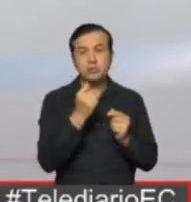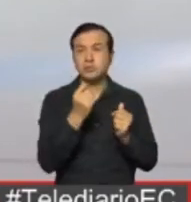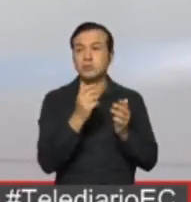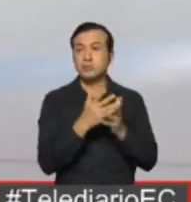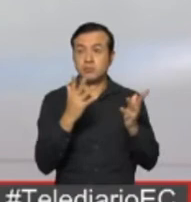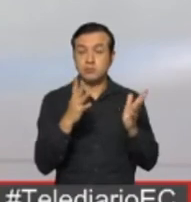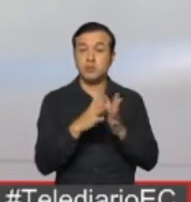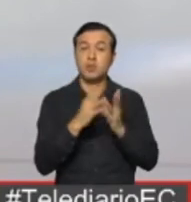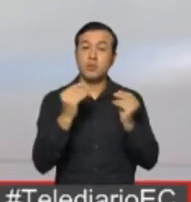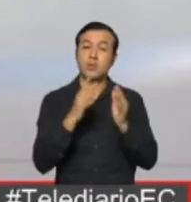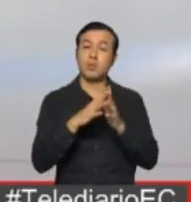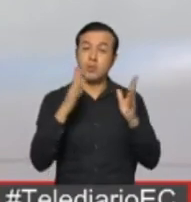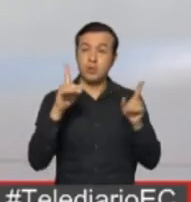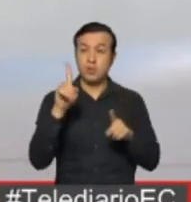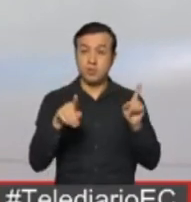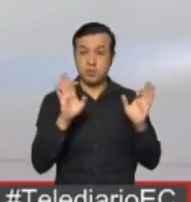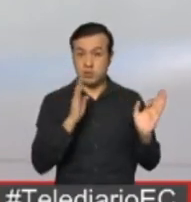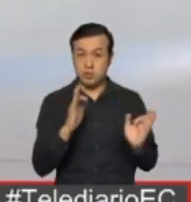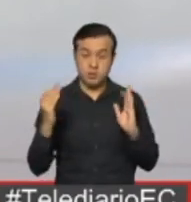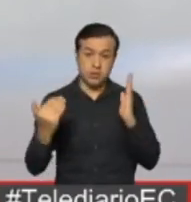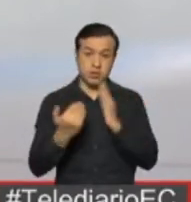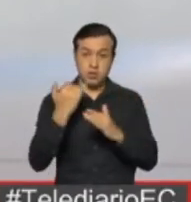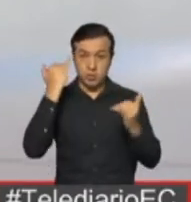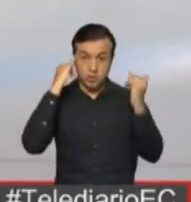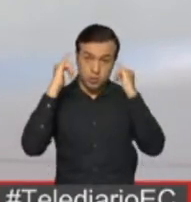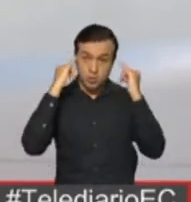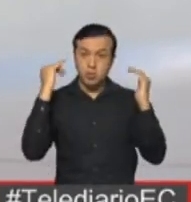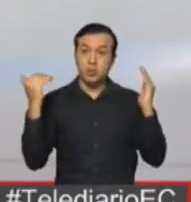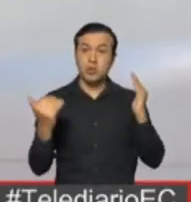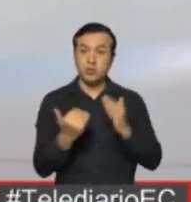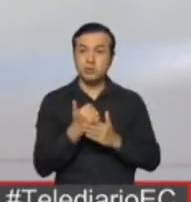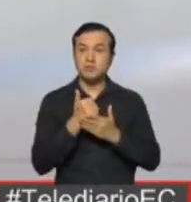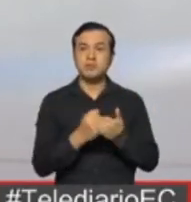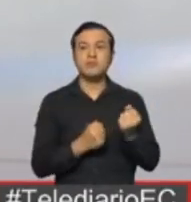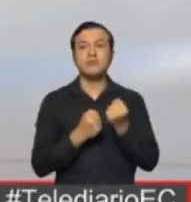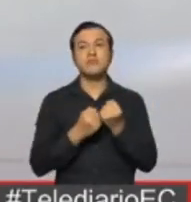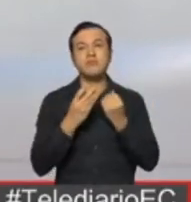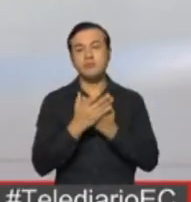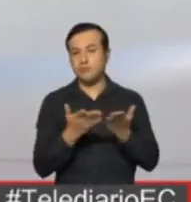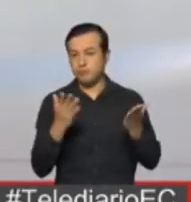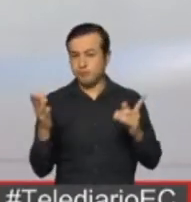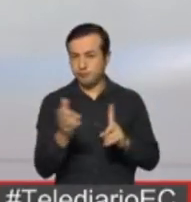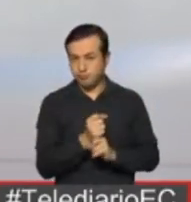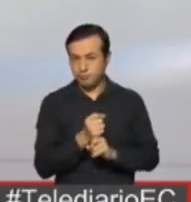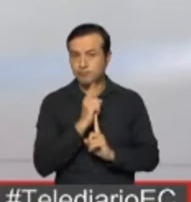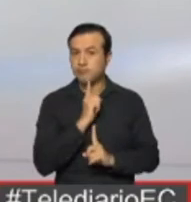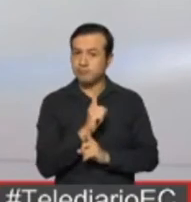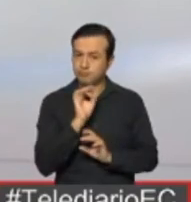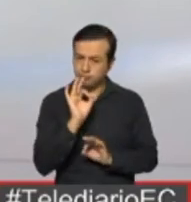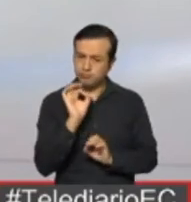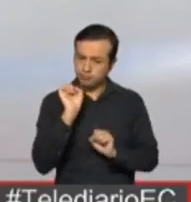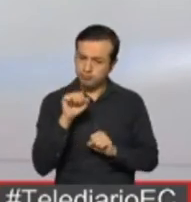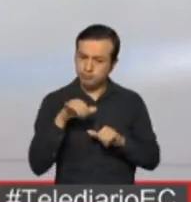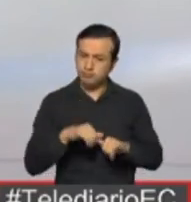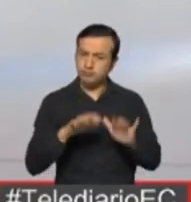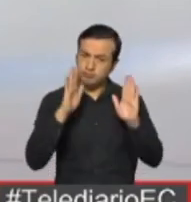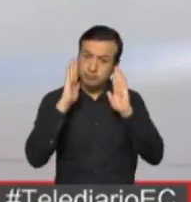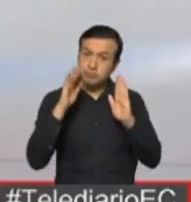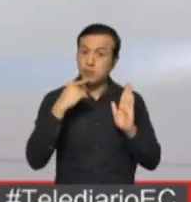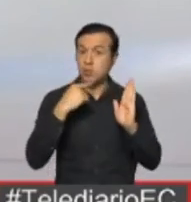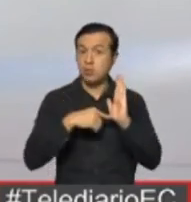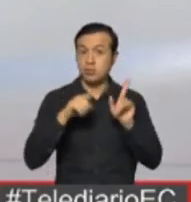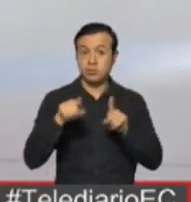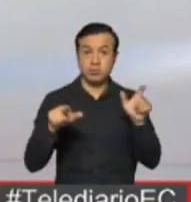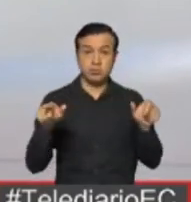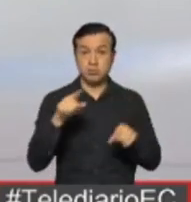importantes en aquellas terapias innovadoras pero también creo que el beneficio que podemos lograr lo valen y obviamente si es que